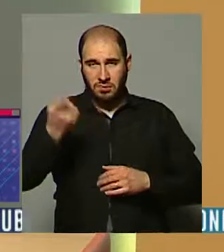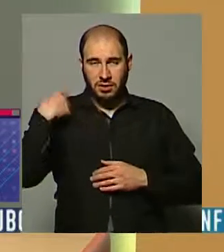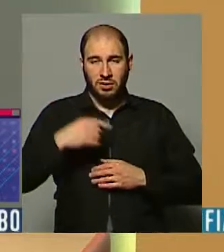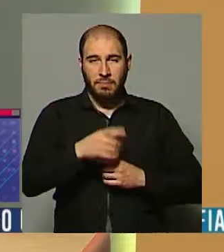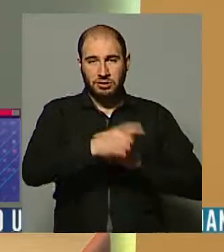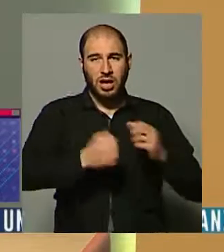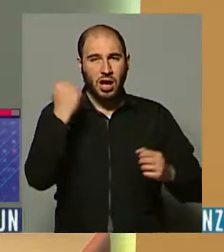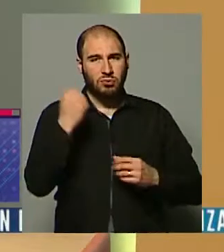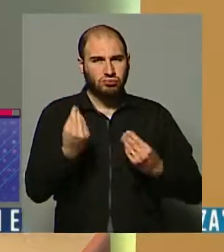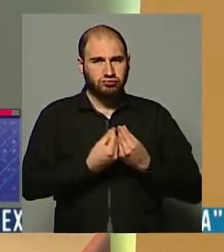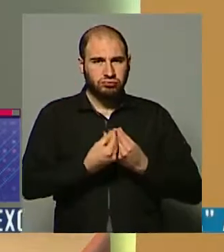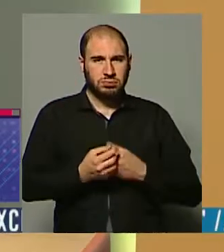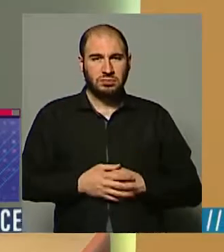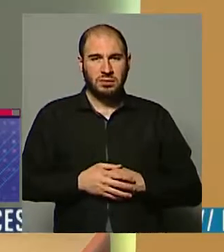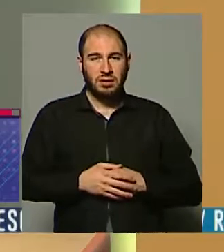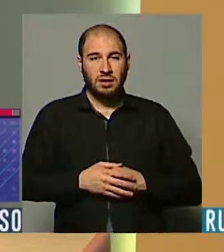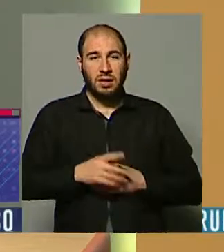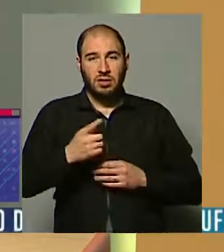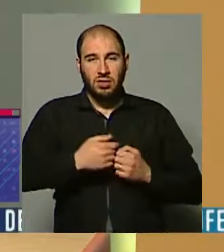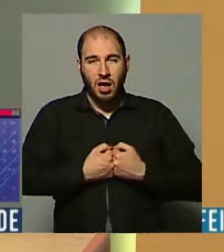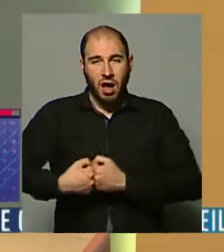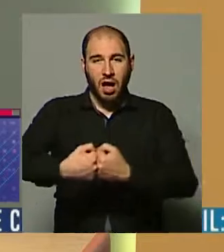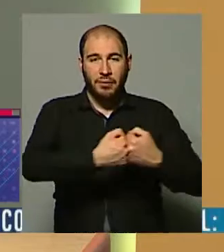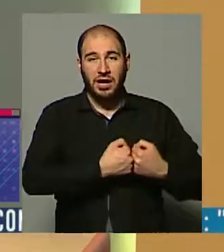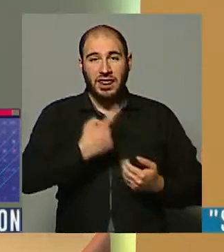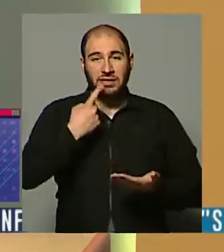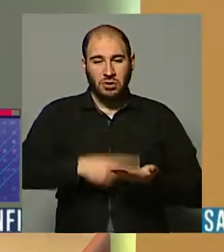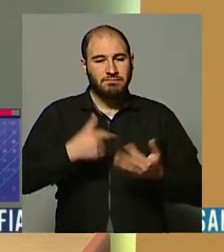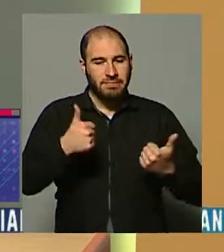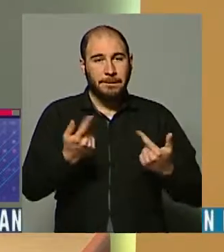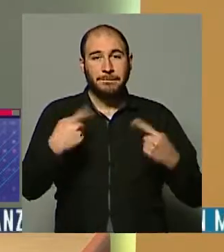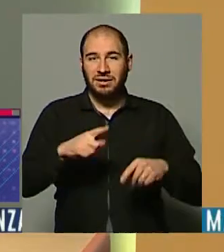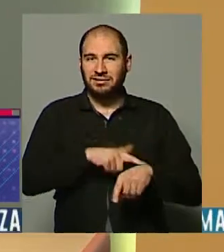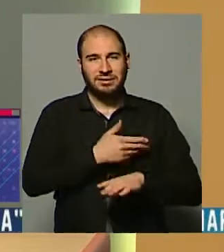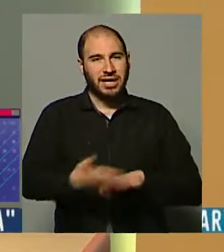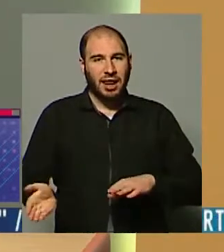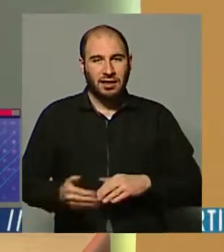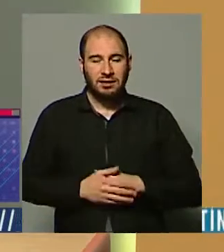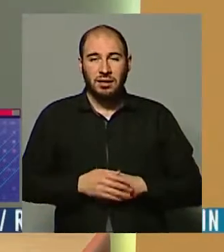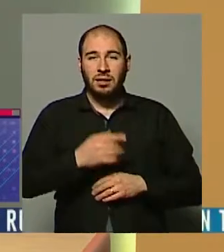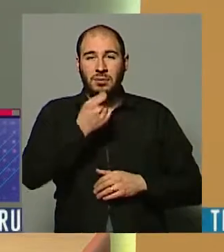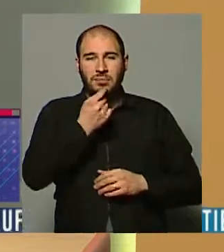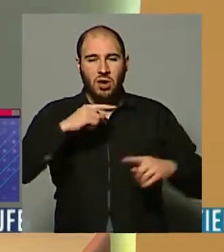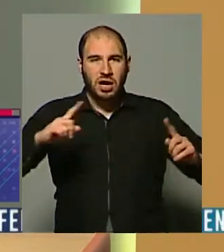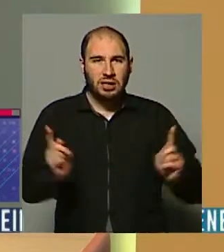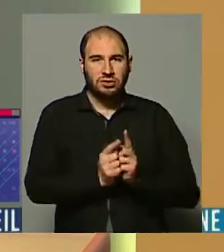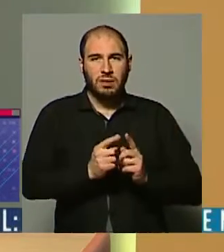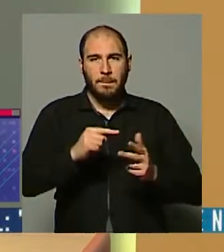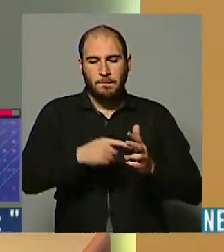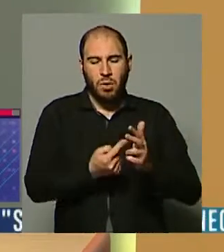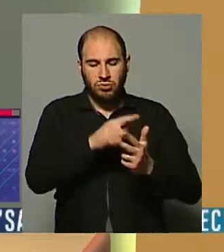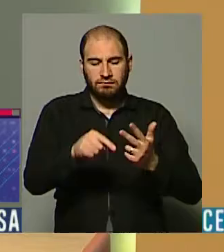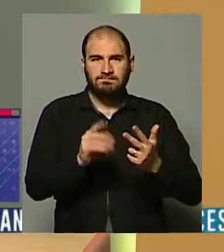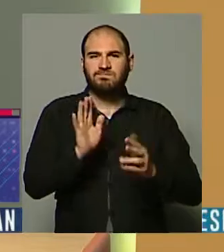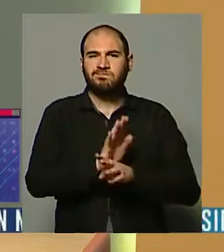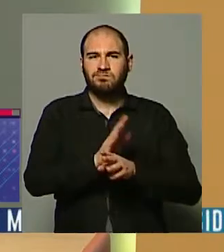muchos economistas confluyen en que son medidas correctas pero que llegan tarde. Si tuviéramos que resumirlo en 3 puntos, ¿qué